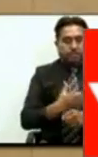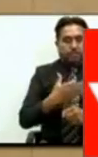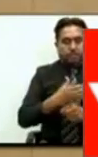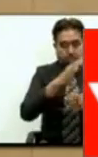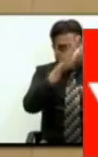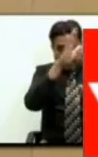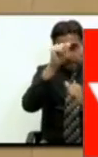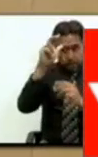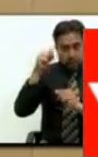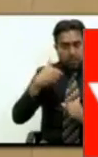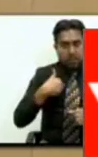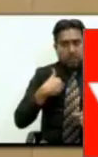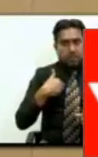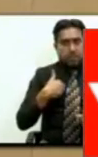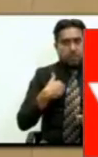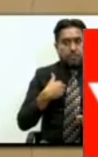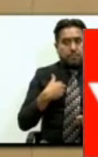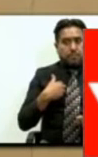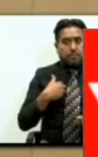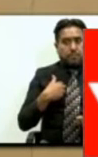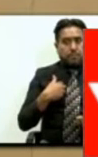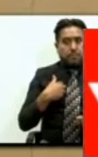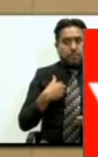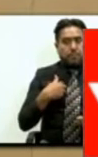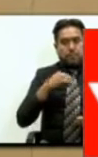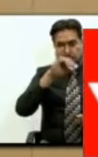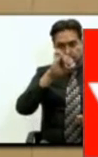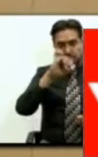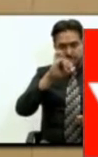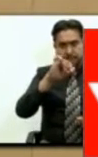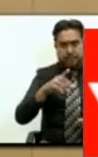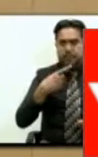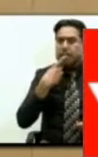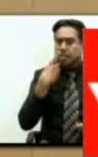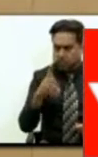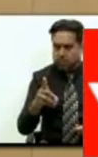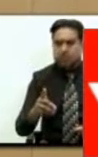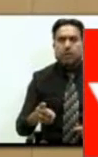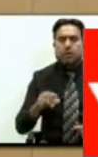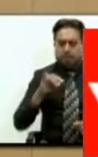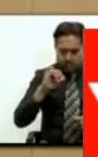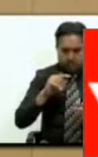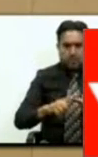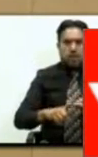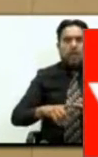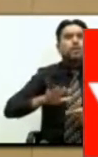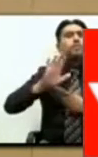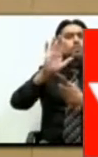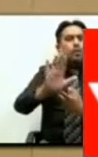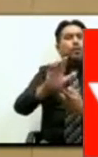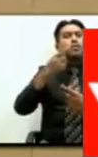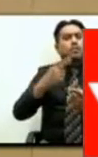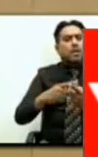acuerdo en que este se denuncie se exponga se plantee